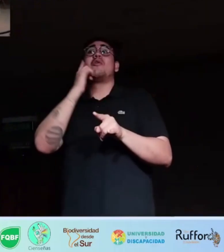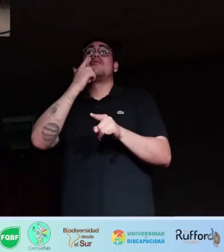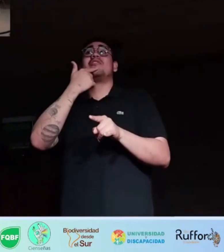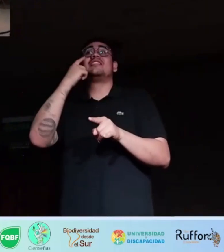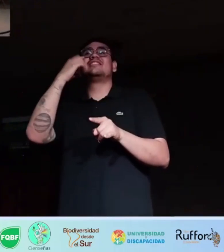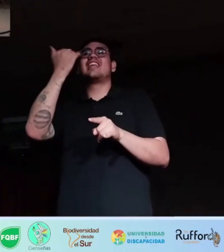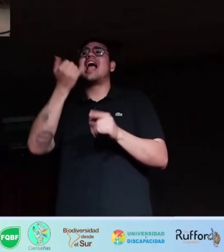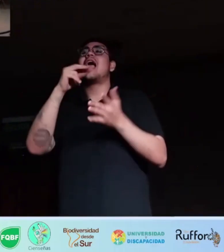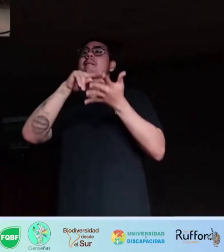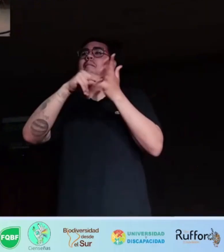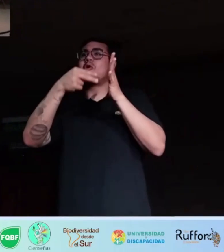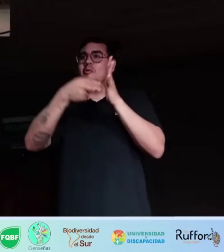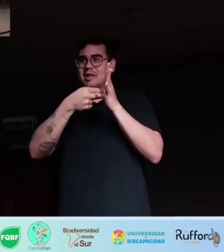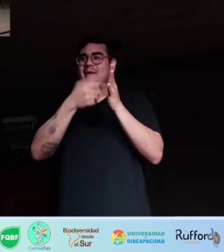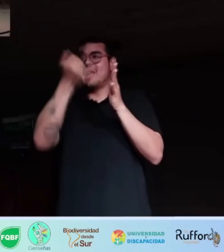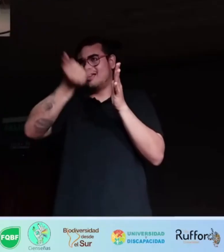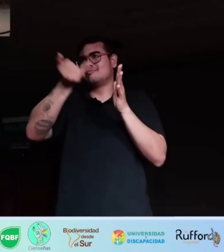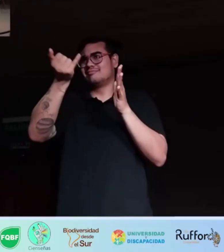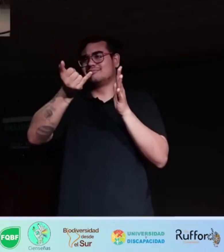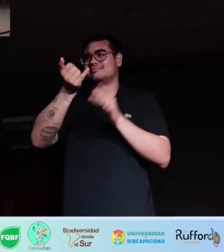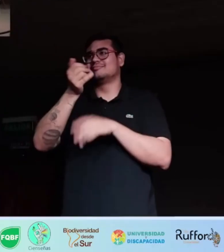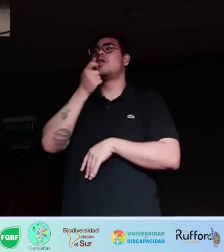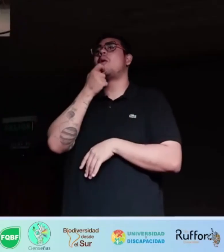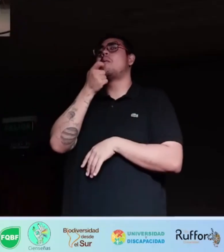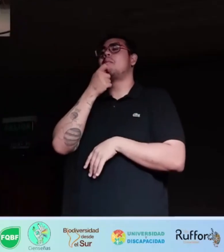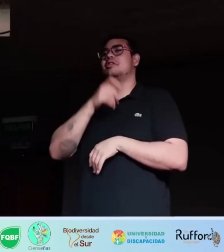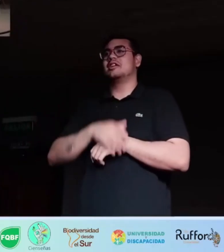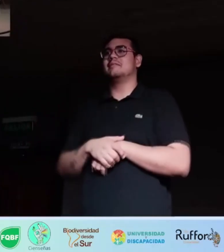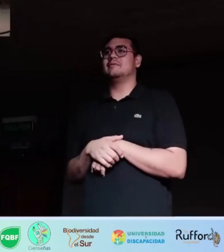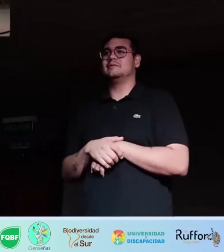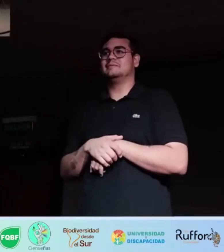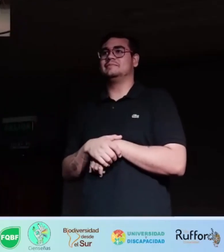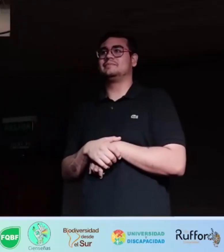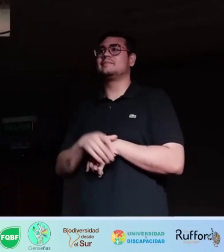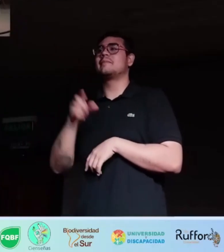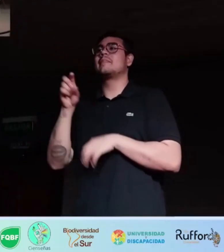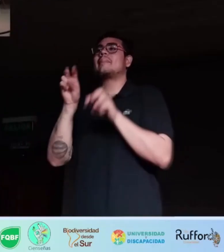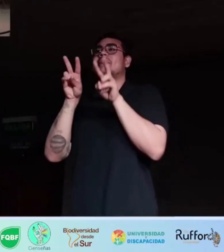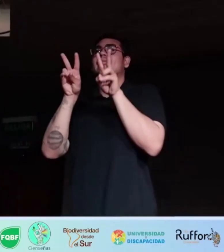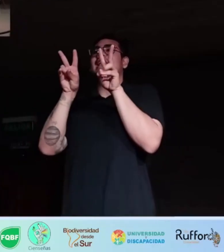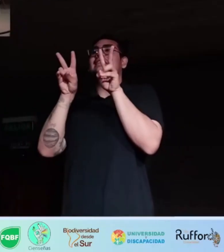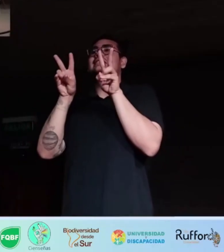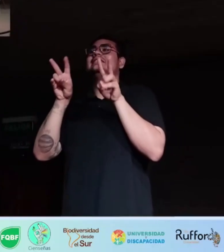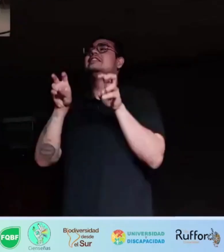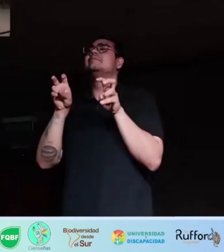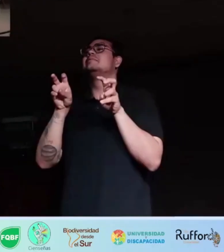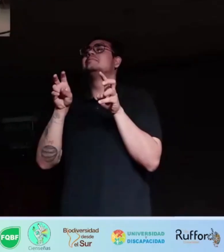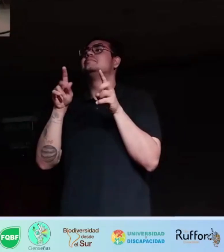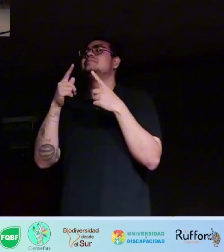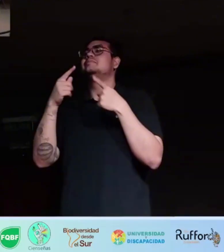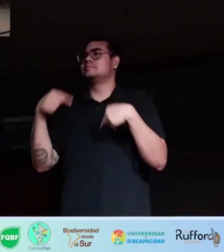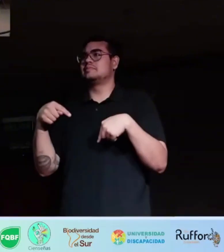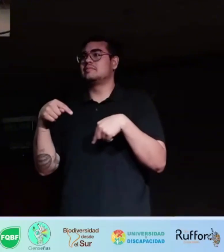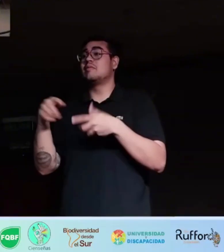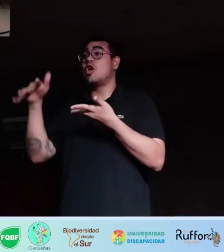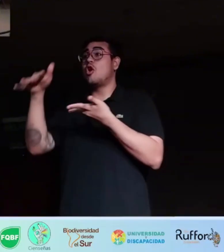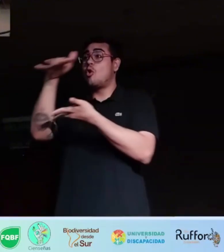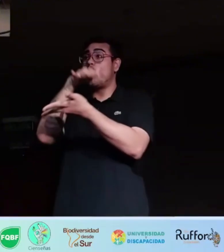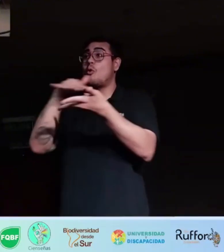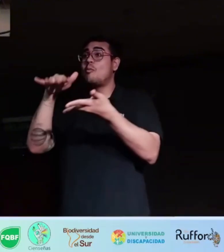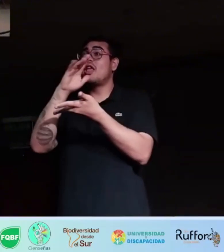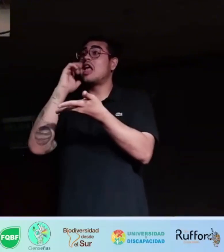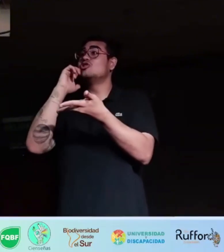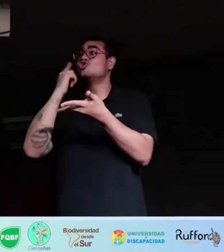señas. Pero ustedes dijeron con mucha fuerza y está circulando la idea entre las personas sordas